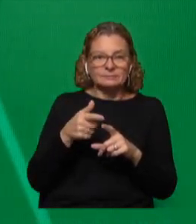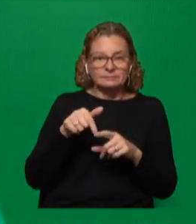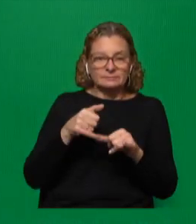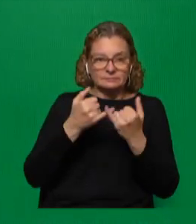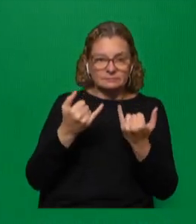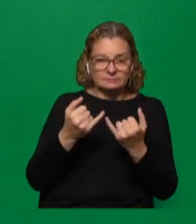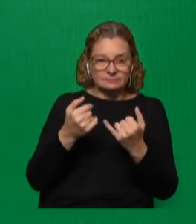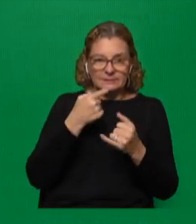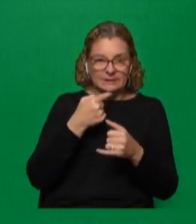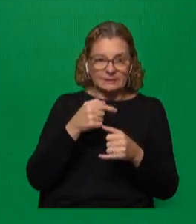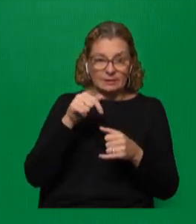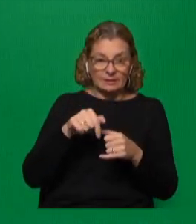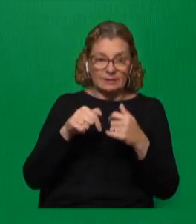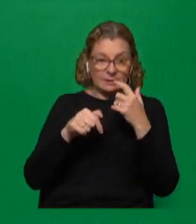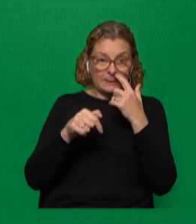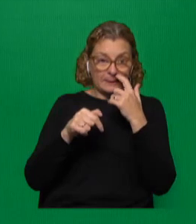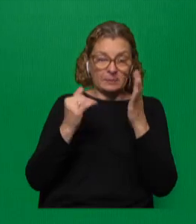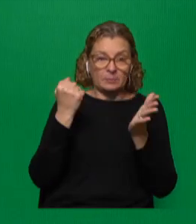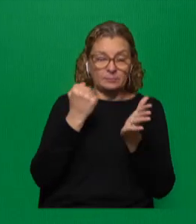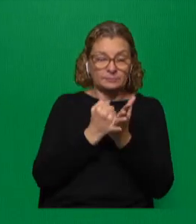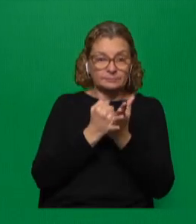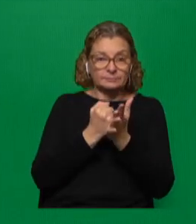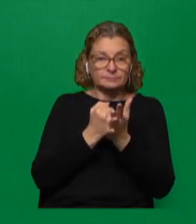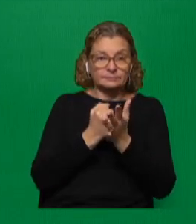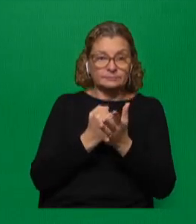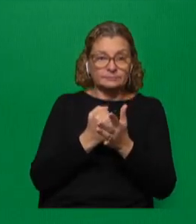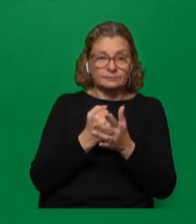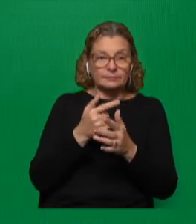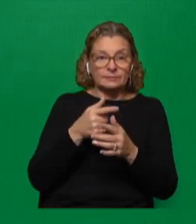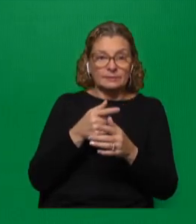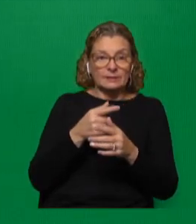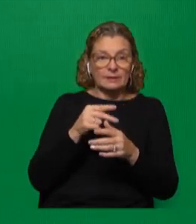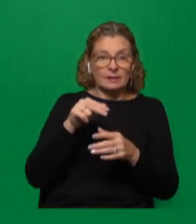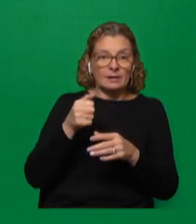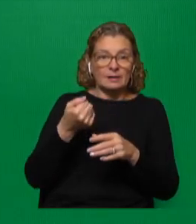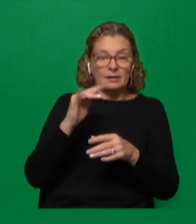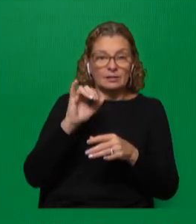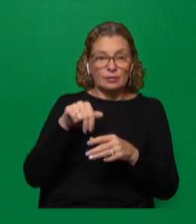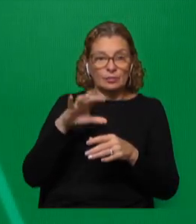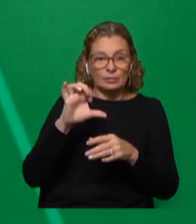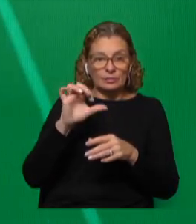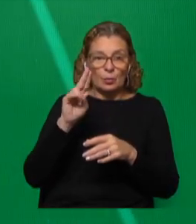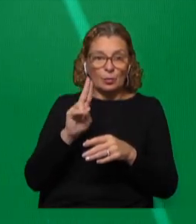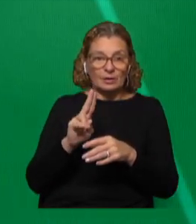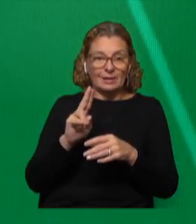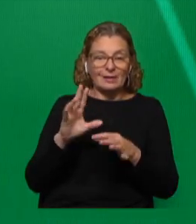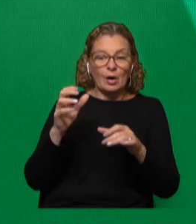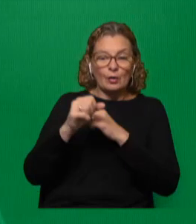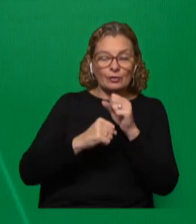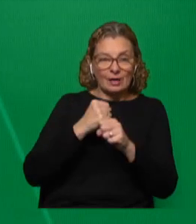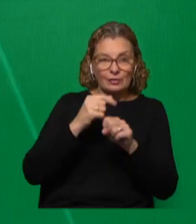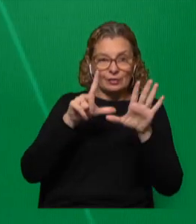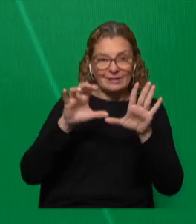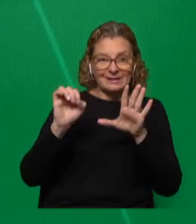fue declarado así, con este rótulo institucional por parte de las Naciones Unidas en los años 70, entonces de alguna manera es el